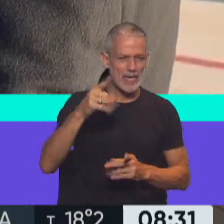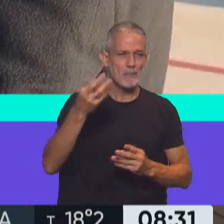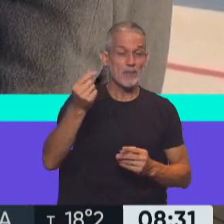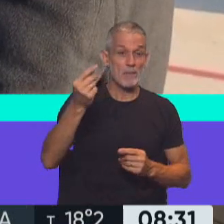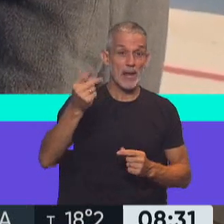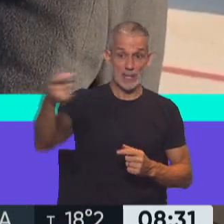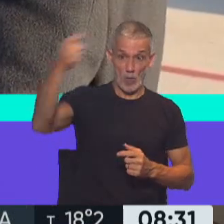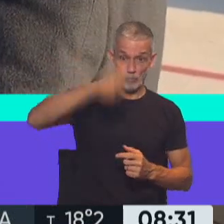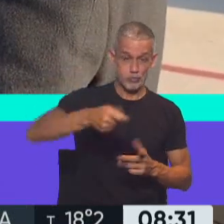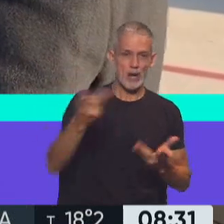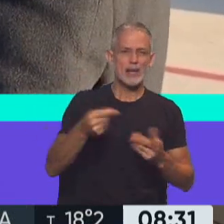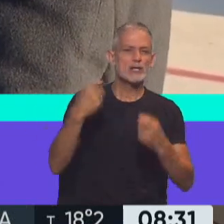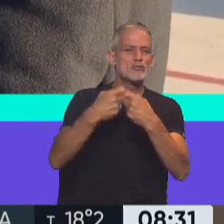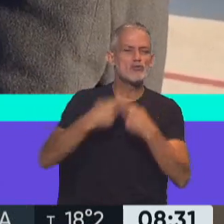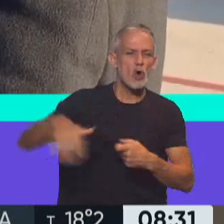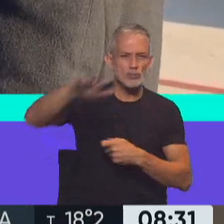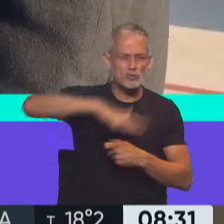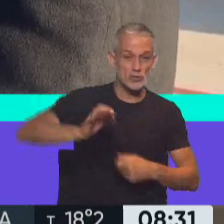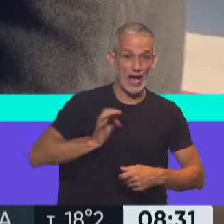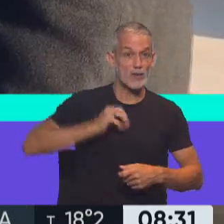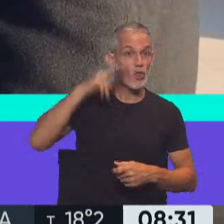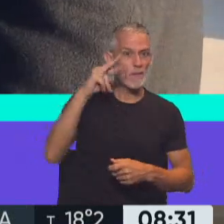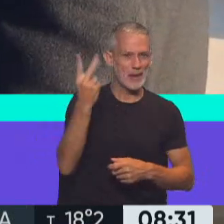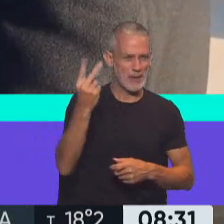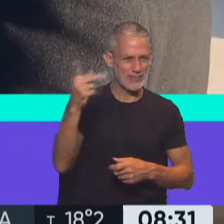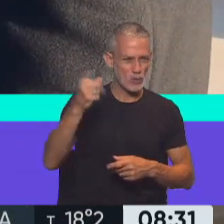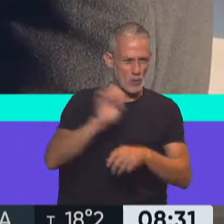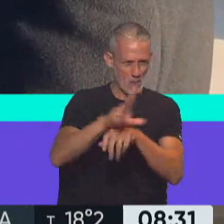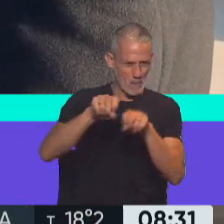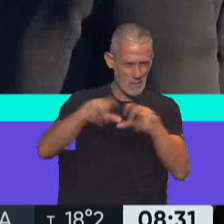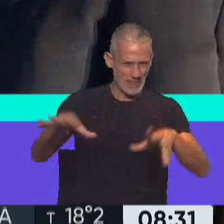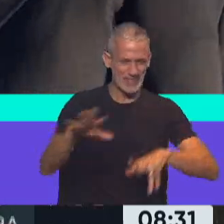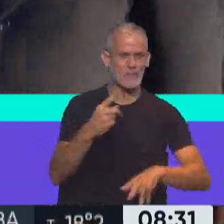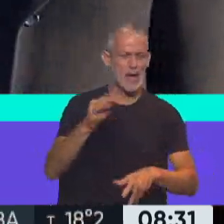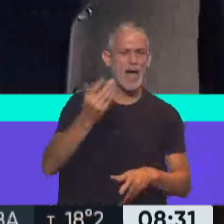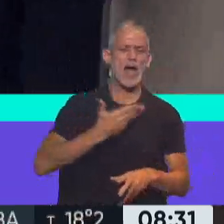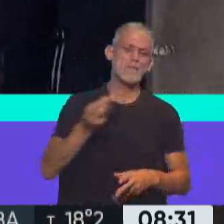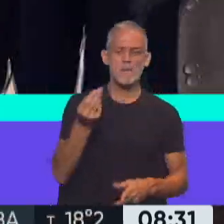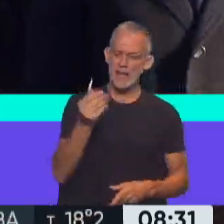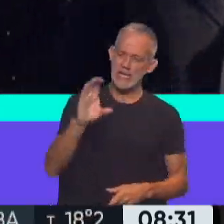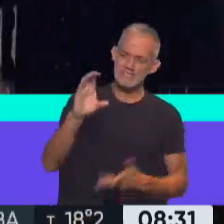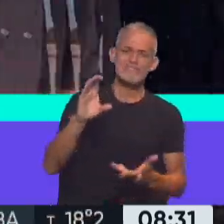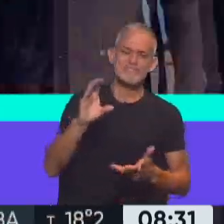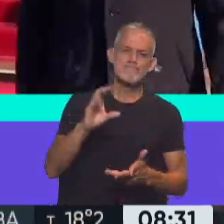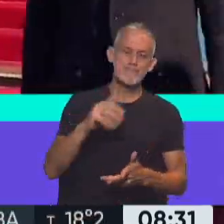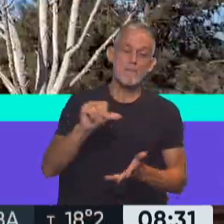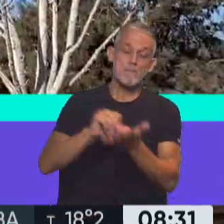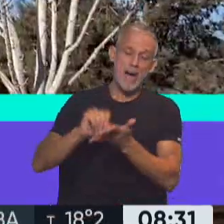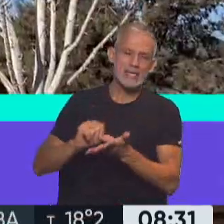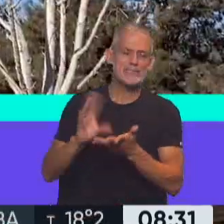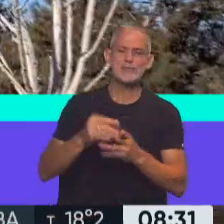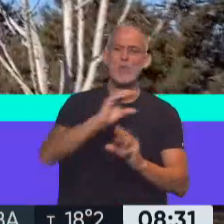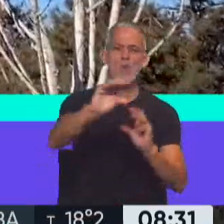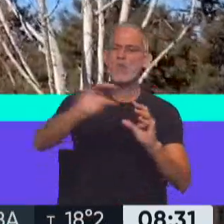le dio a sus socios en el año 2021 en el marco de la pandemia le dijo chicos países queridos amigos el